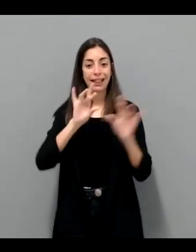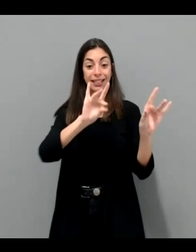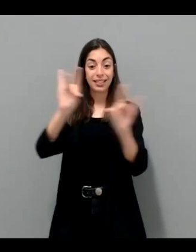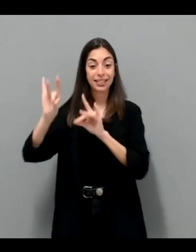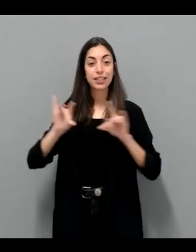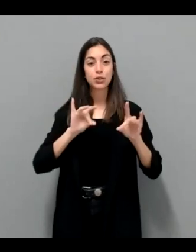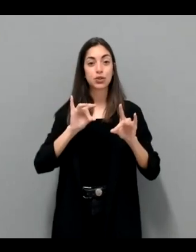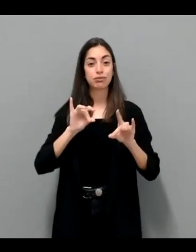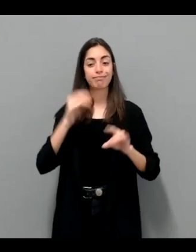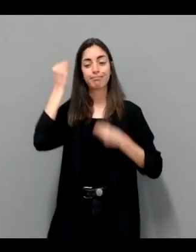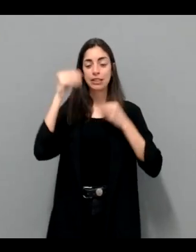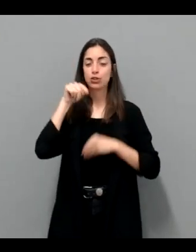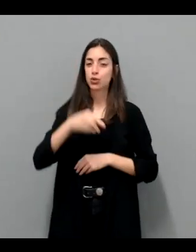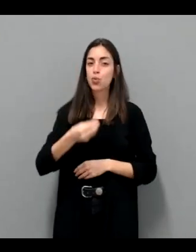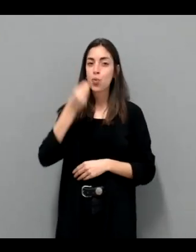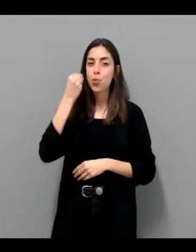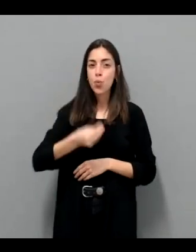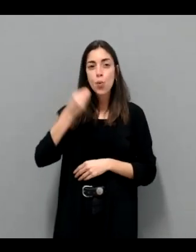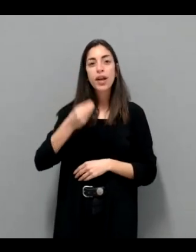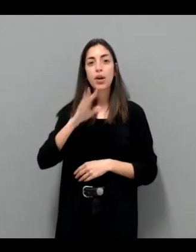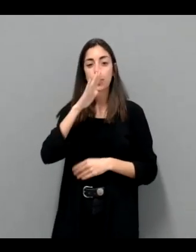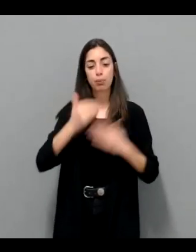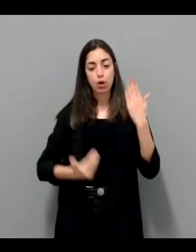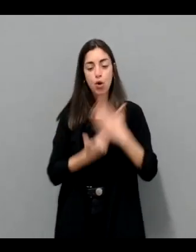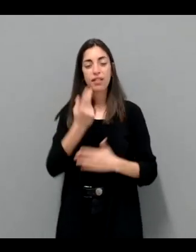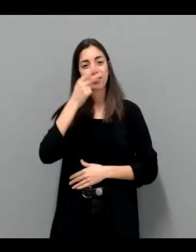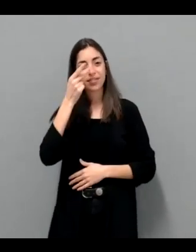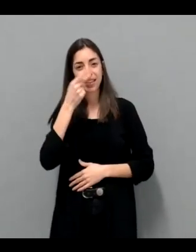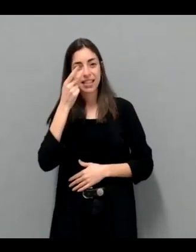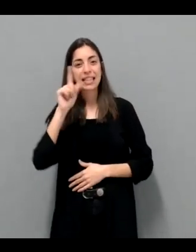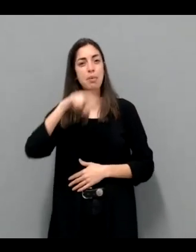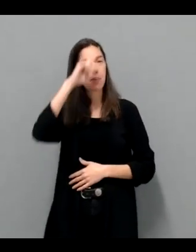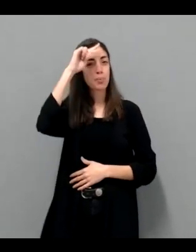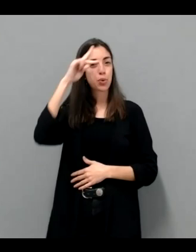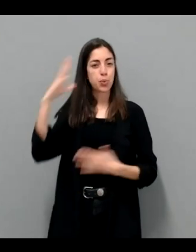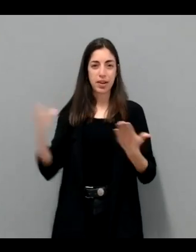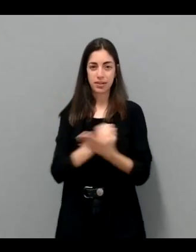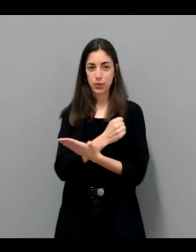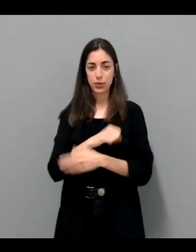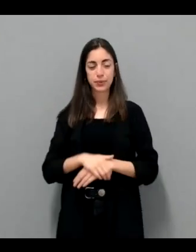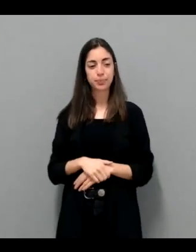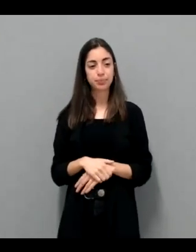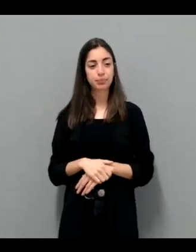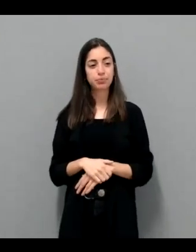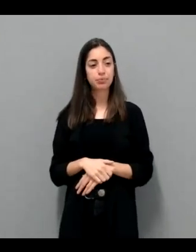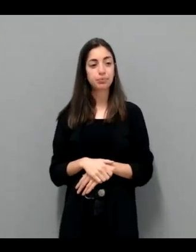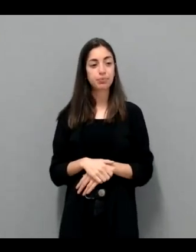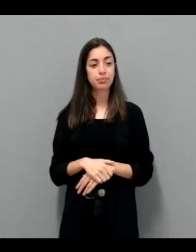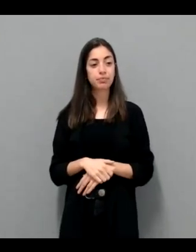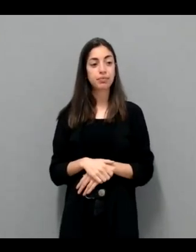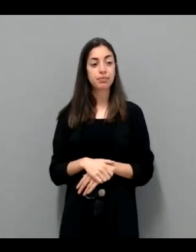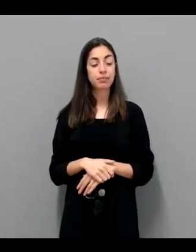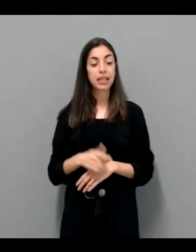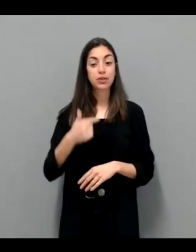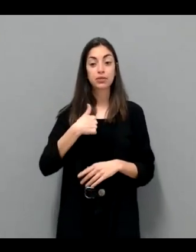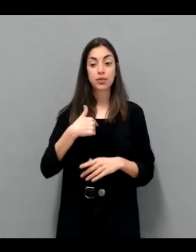muy bueno, que es una jornada interesante y que preocupe y ocupe tanto a todos. Y bueno, como no podía ser de otra forma,